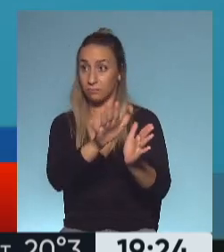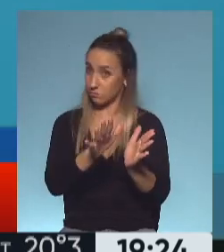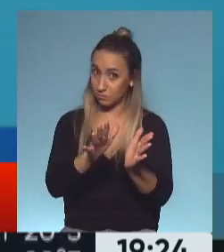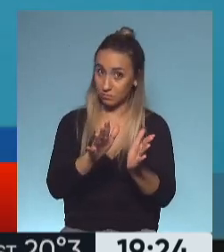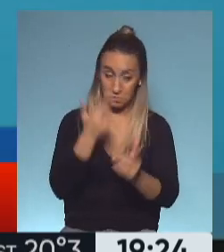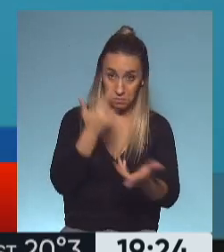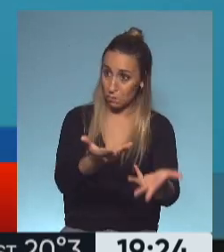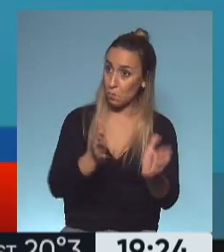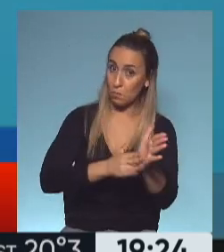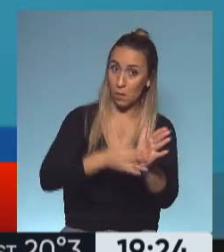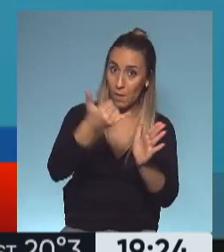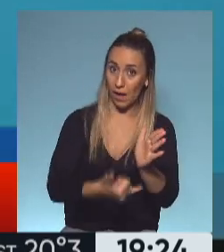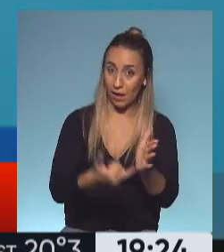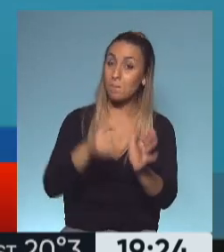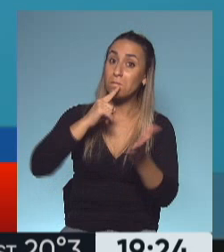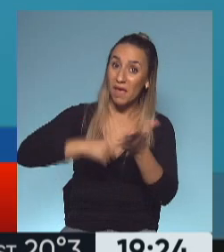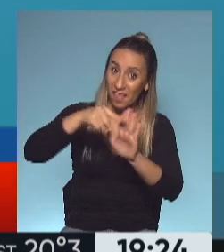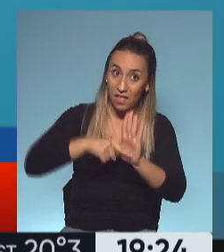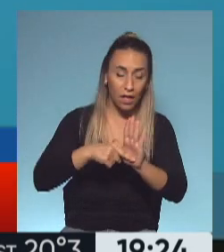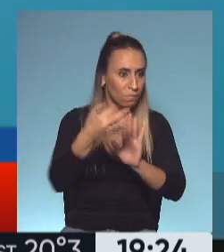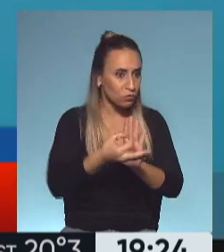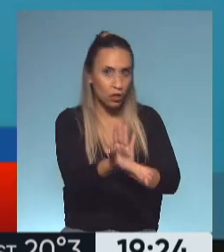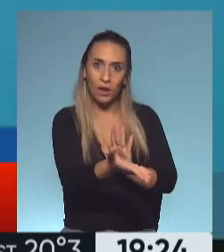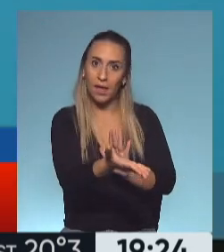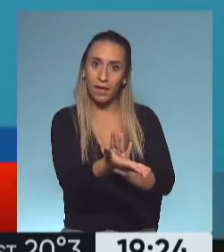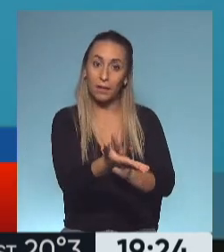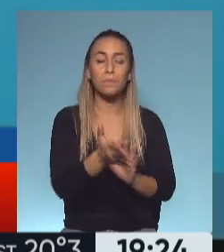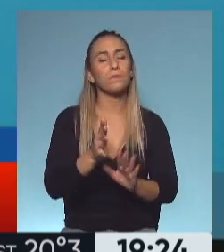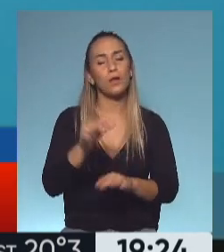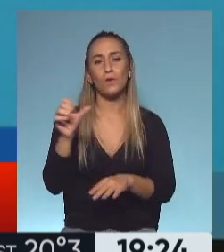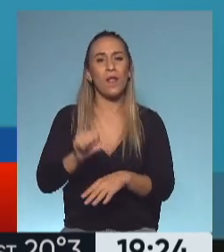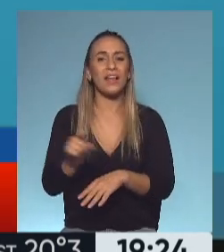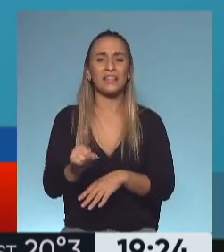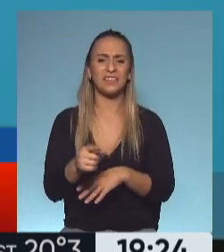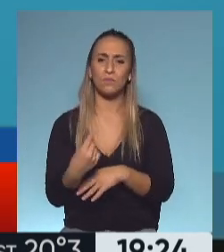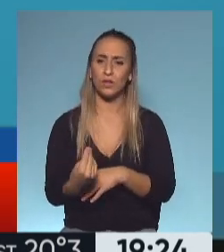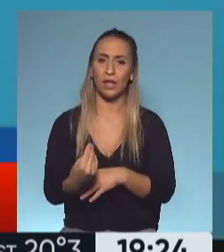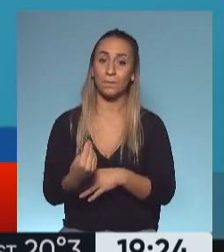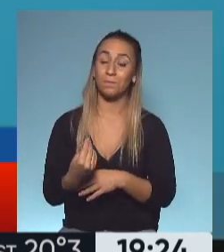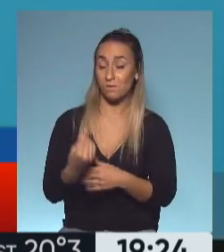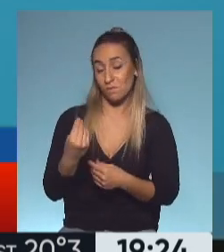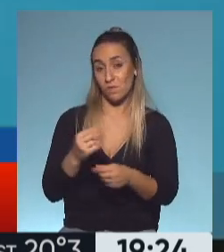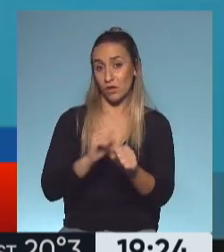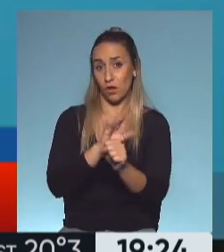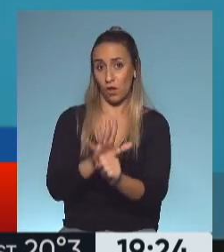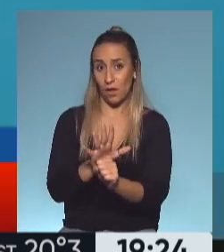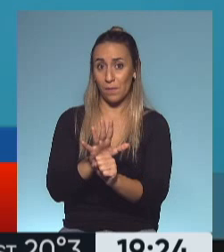Funcionaron, pero no alcanza porque esta enfermedad